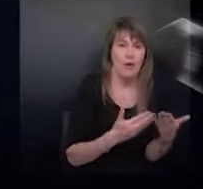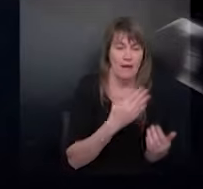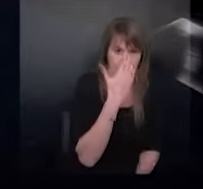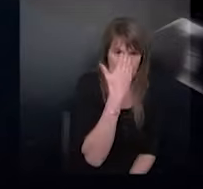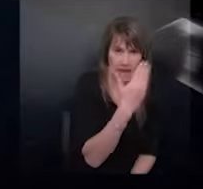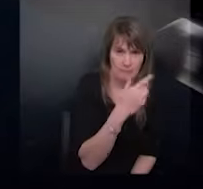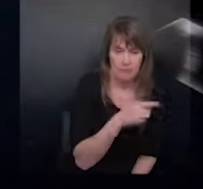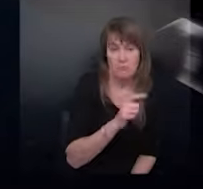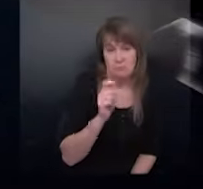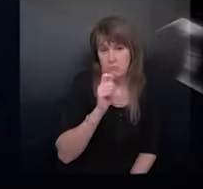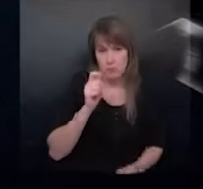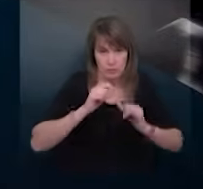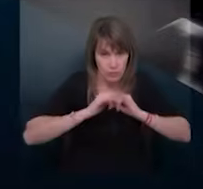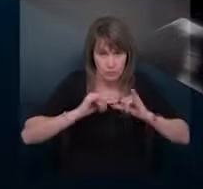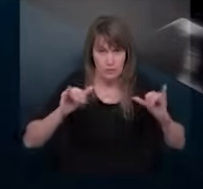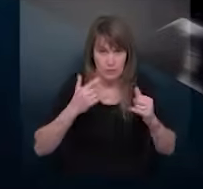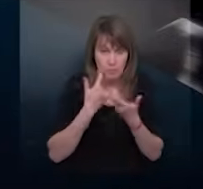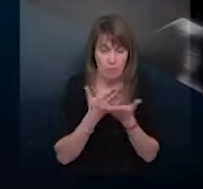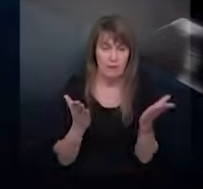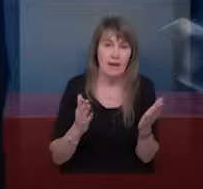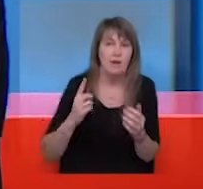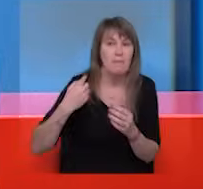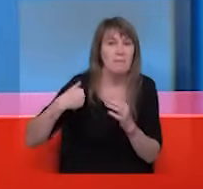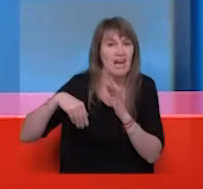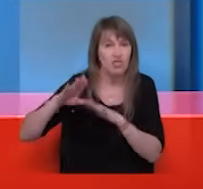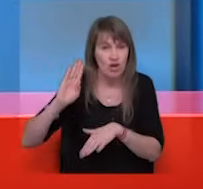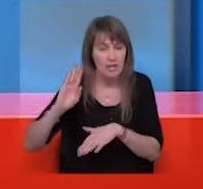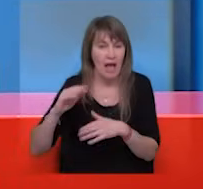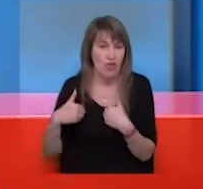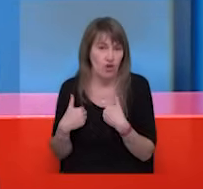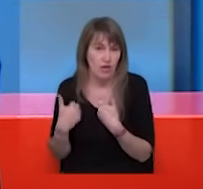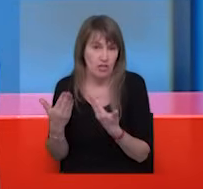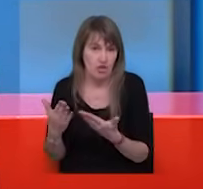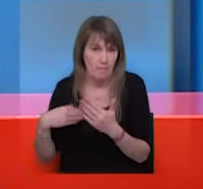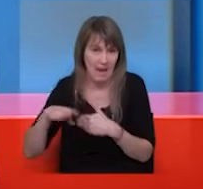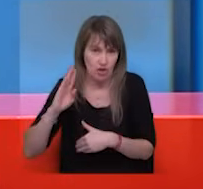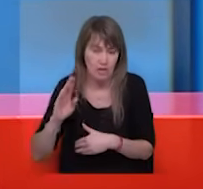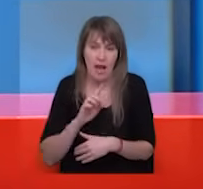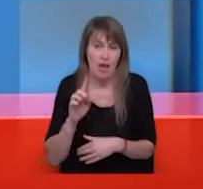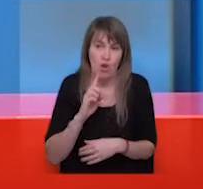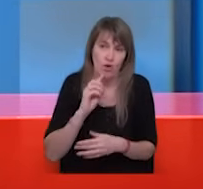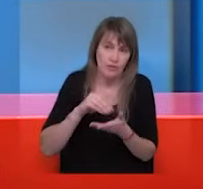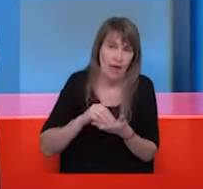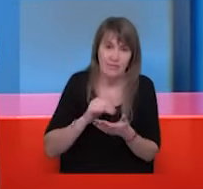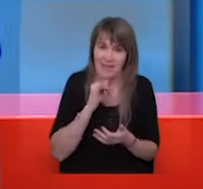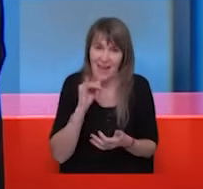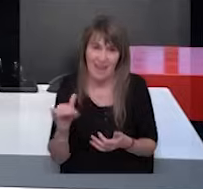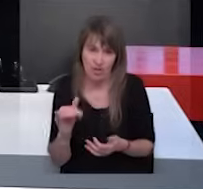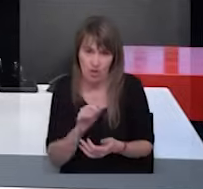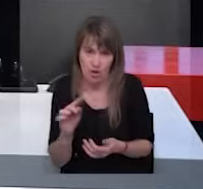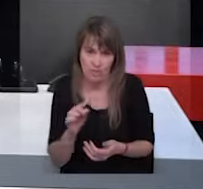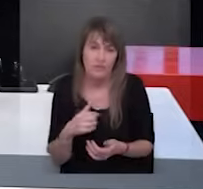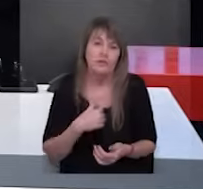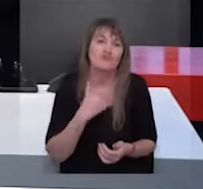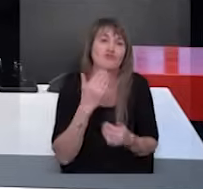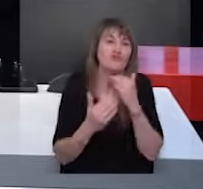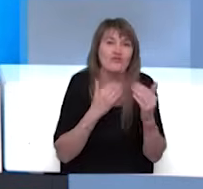público El problema es que la mayoría de las donaciones no están en en esas declaraciones juradas Entonces no sabemos no sabemos por